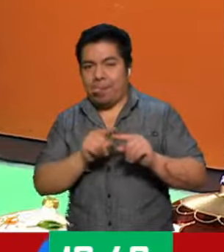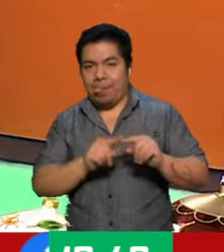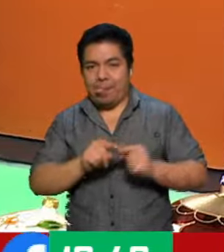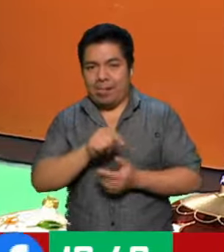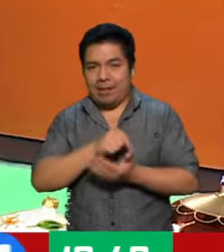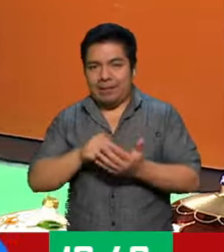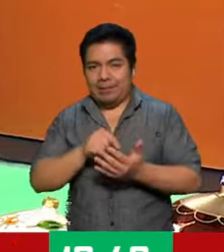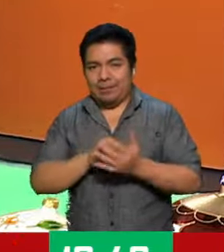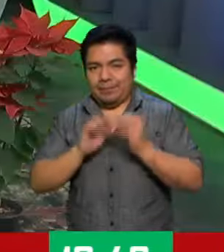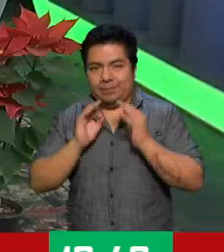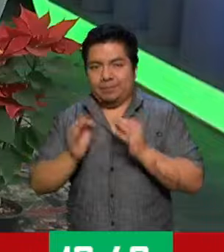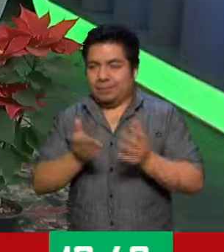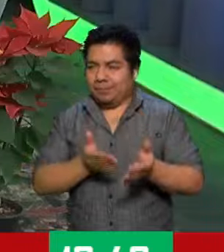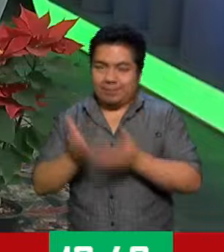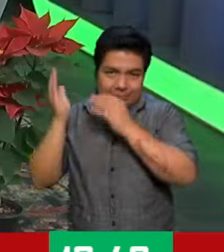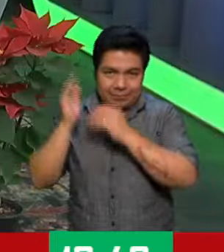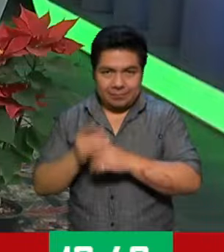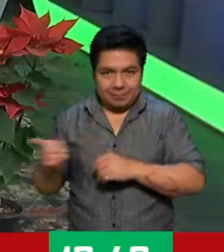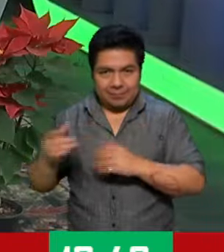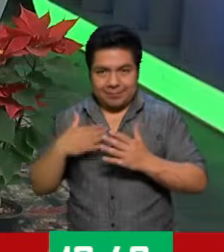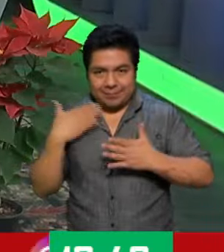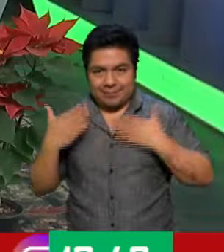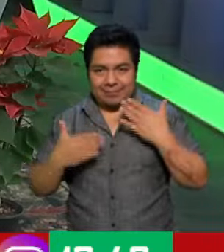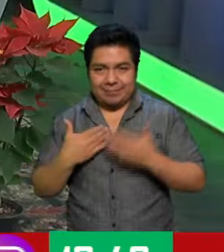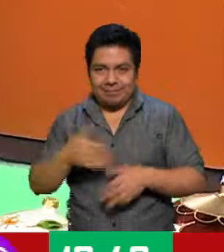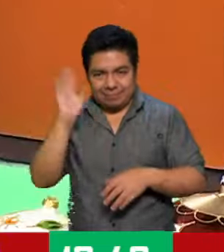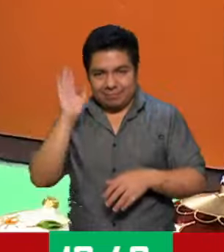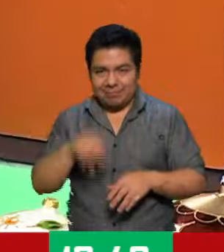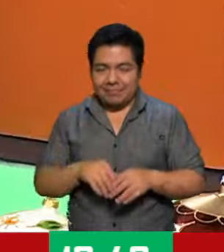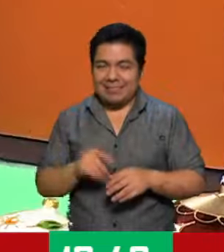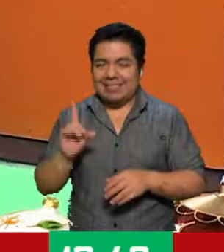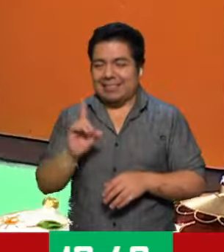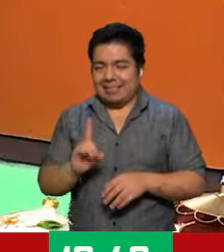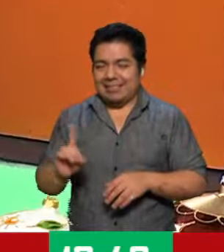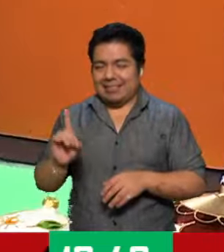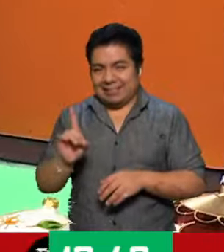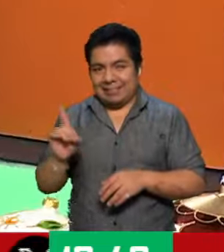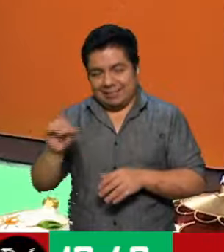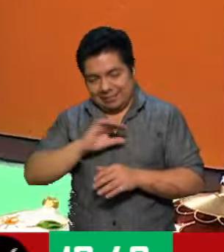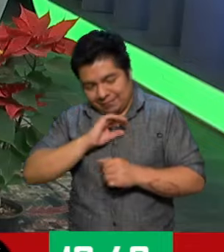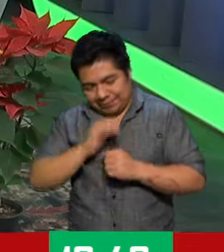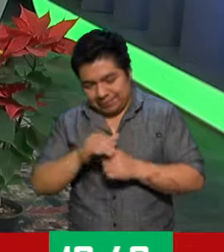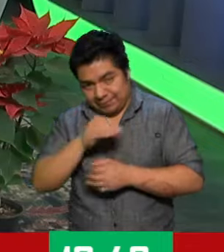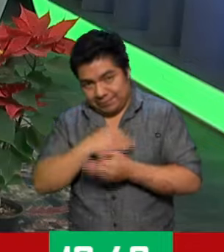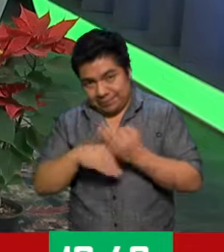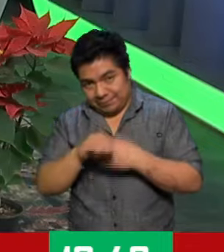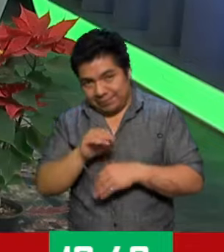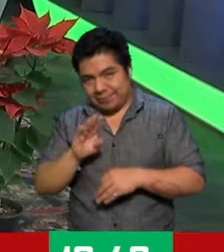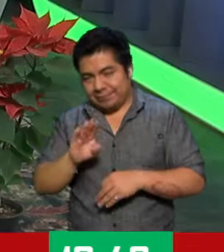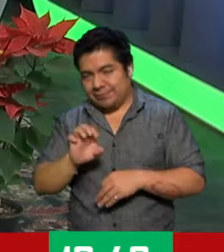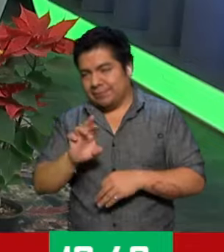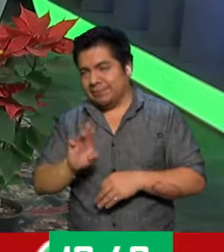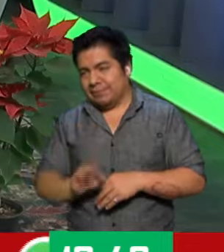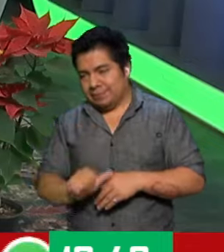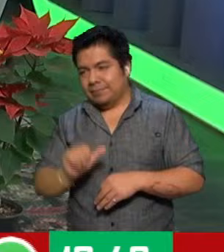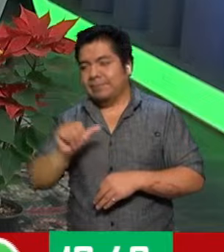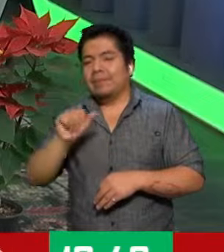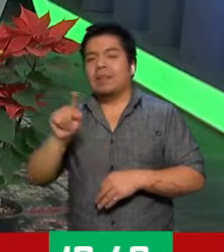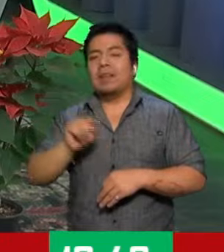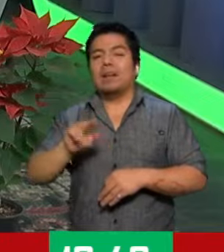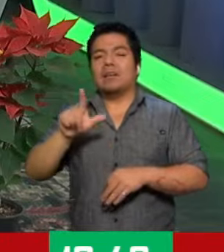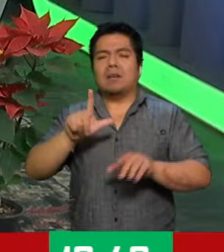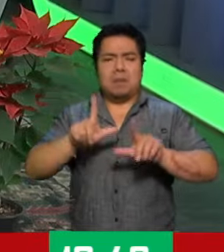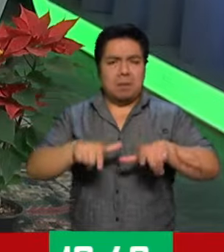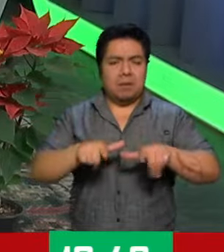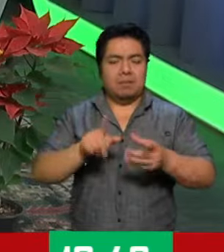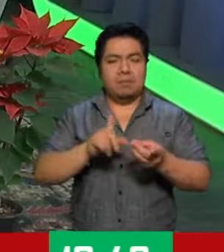Ay, no, llévatela a pasear. Es como que a tour de medios. El domingo en el cierre del festival. A ver, órdenlo. La página